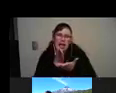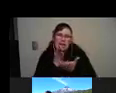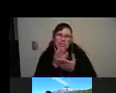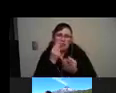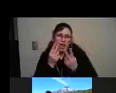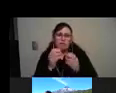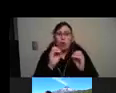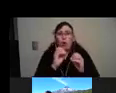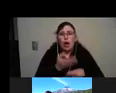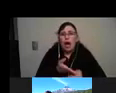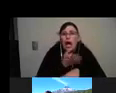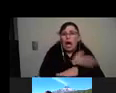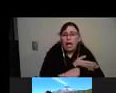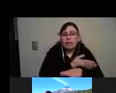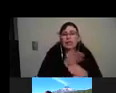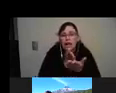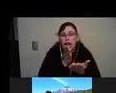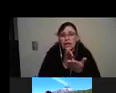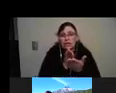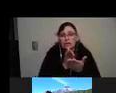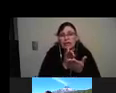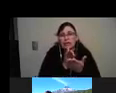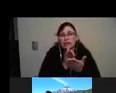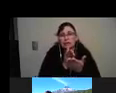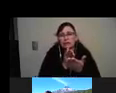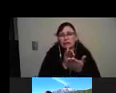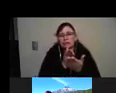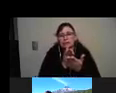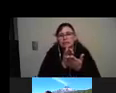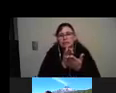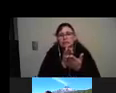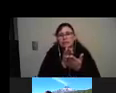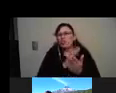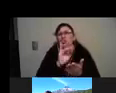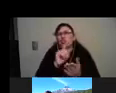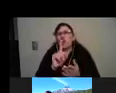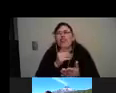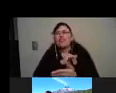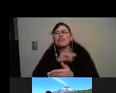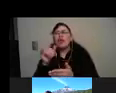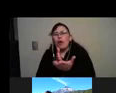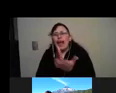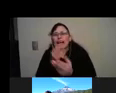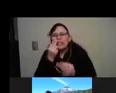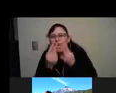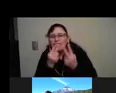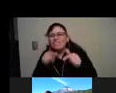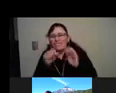¿ya? Lo que sí me gustaría es que lo revisen hoy día, ¿ya? Le den una mirada a este reportaje